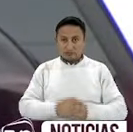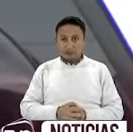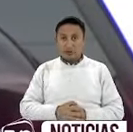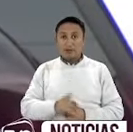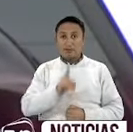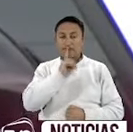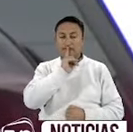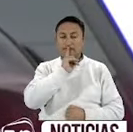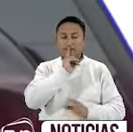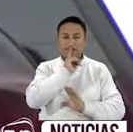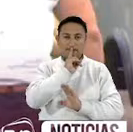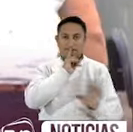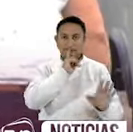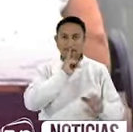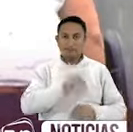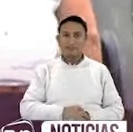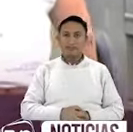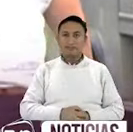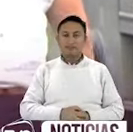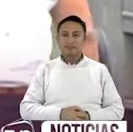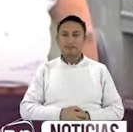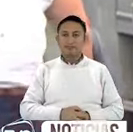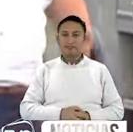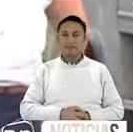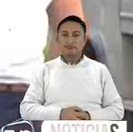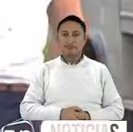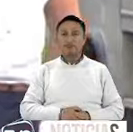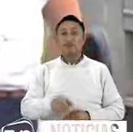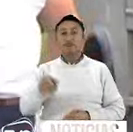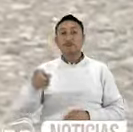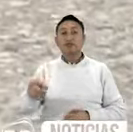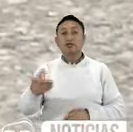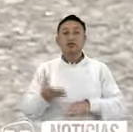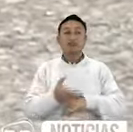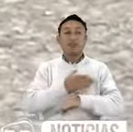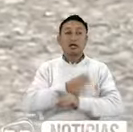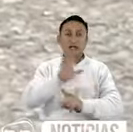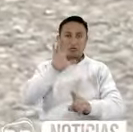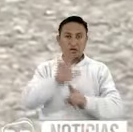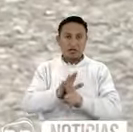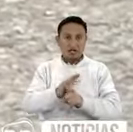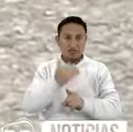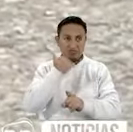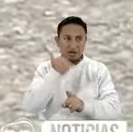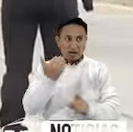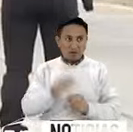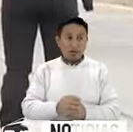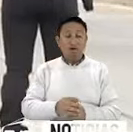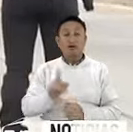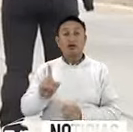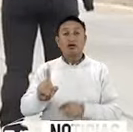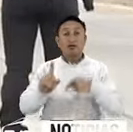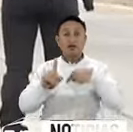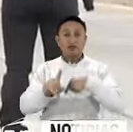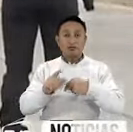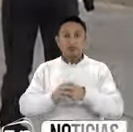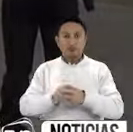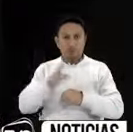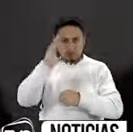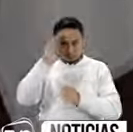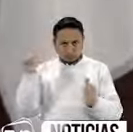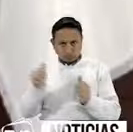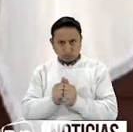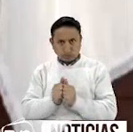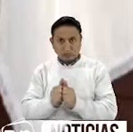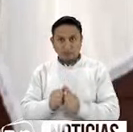dar declaraciones. No reveló si César Suárez había recibido amenazas o si él tenía resguardo policial.